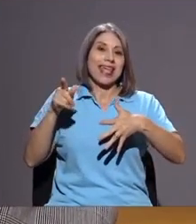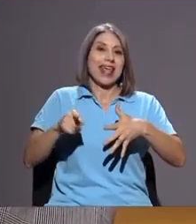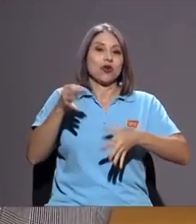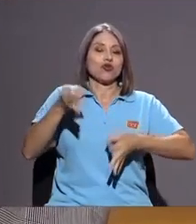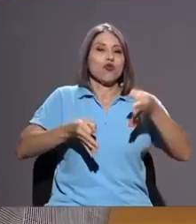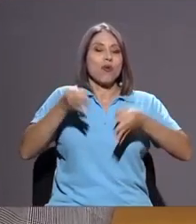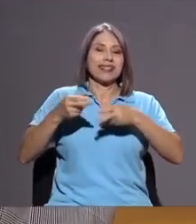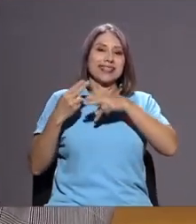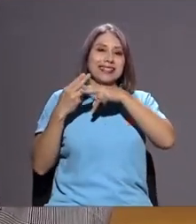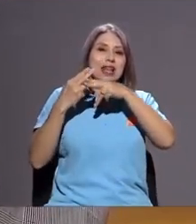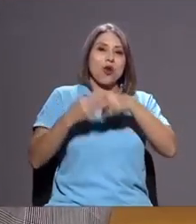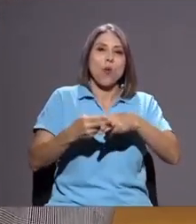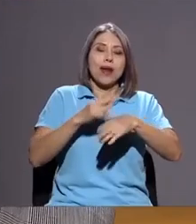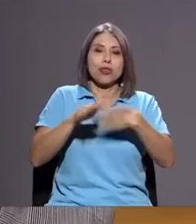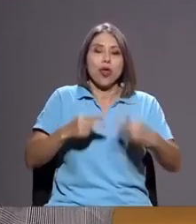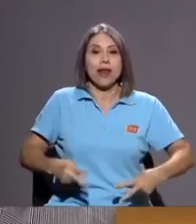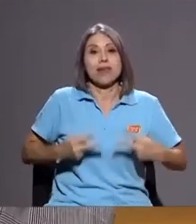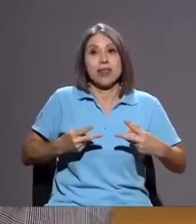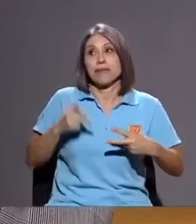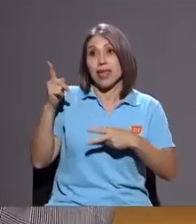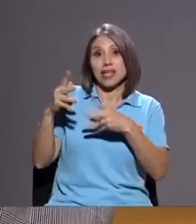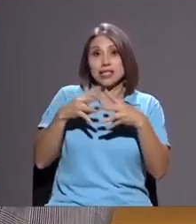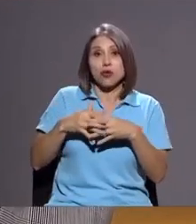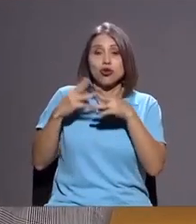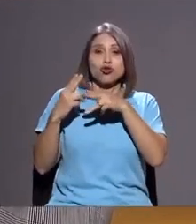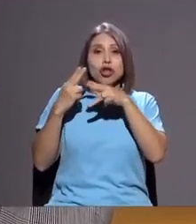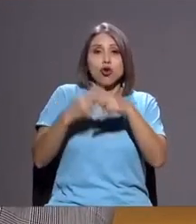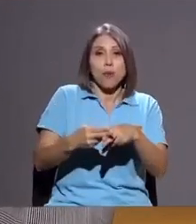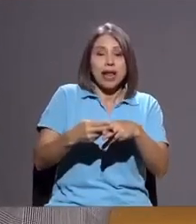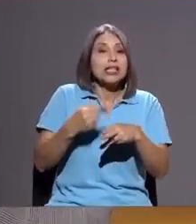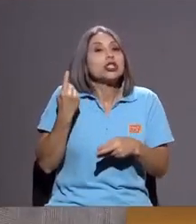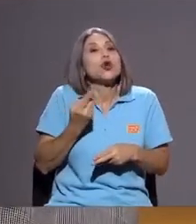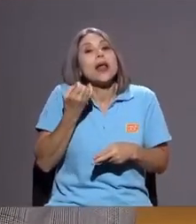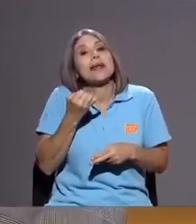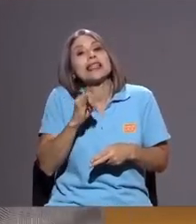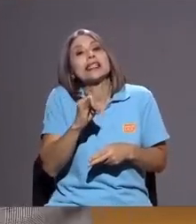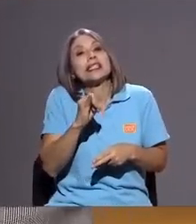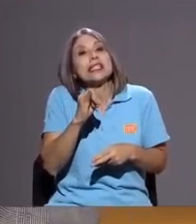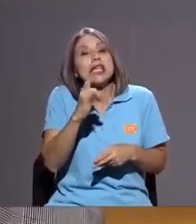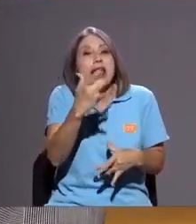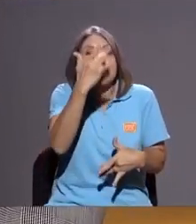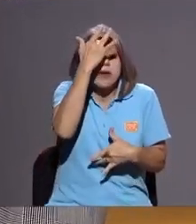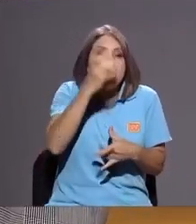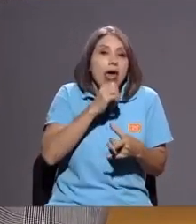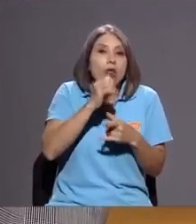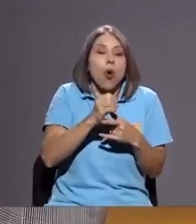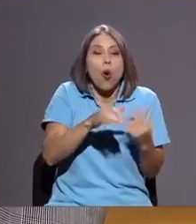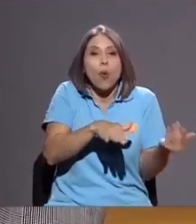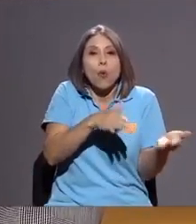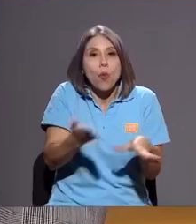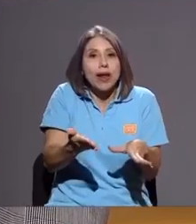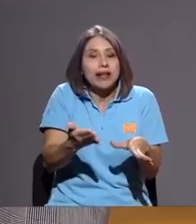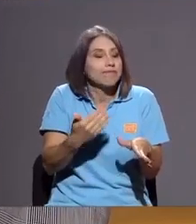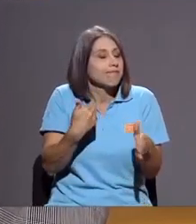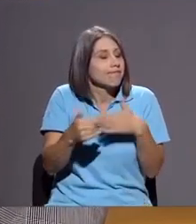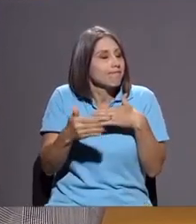nombran y salvo que se muera o una enfermedad que haga imposible que continúen el mandato, seguirán hasta que ellos se